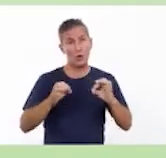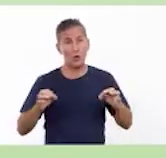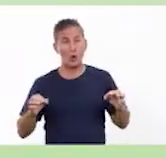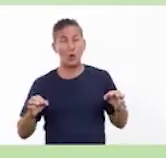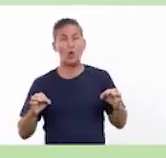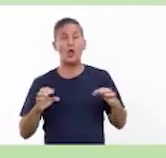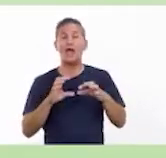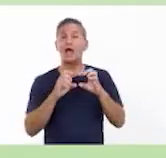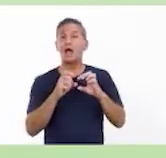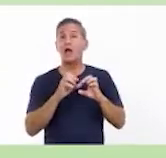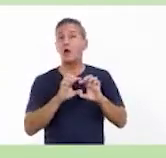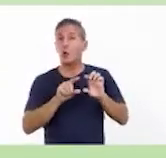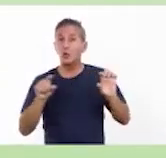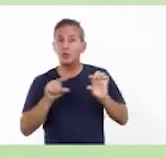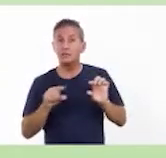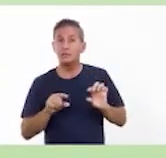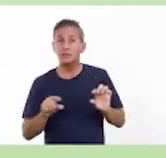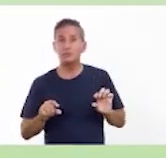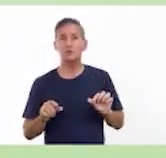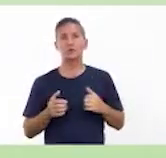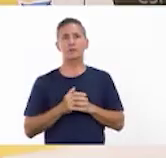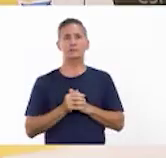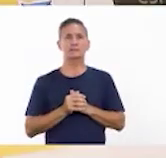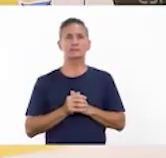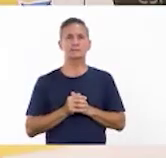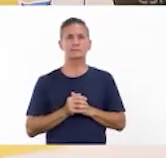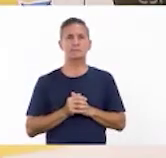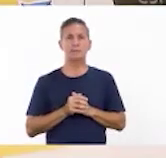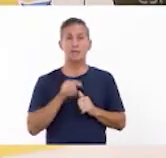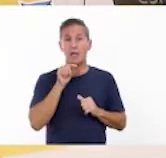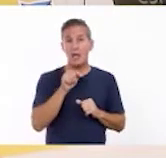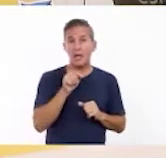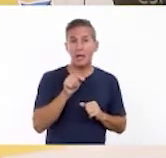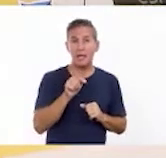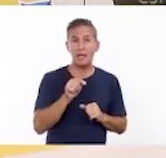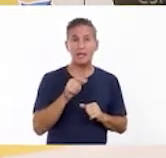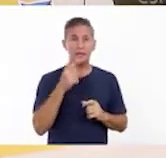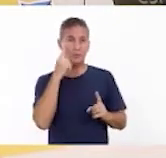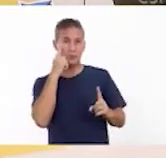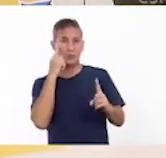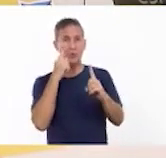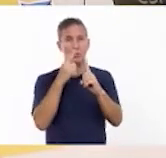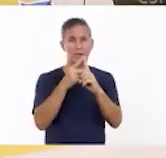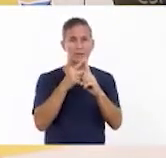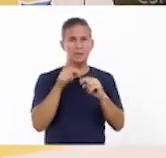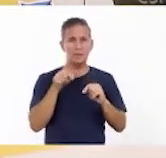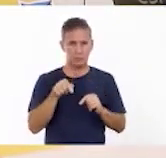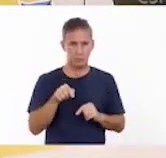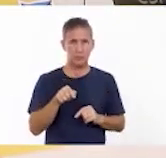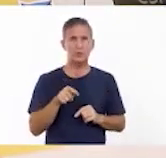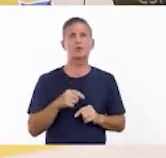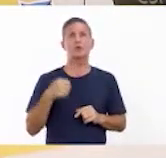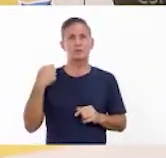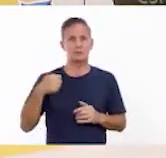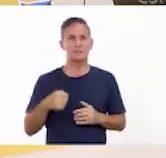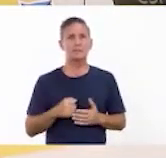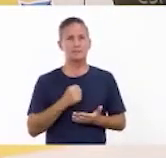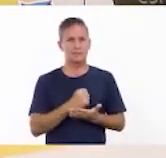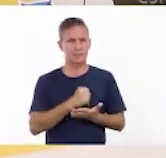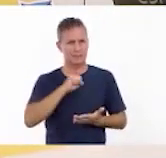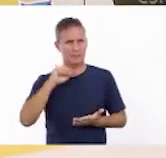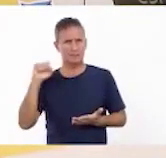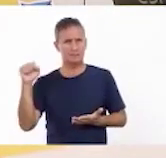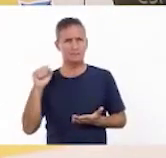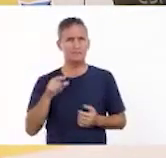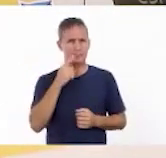oraciones subordinadas sustantivas. Estos van a ser los objetivos que ustedes